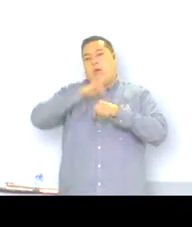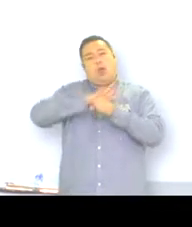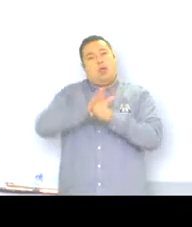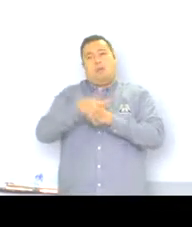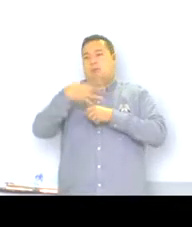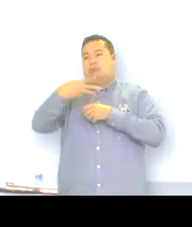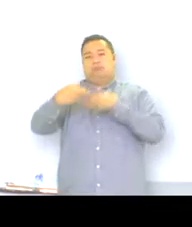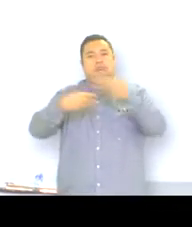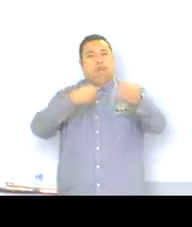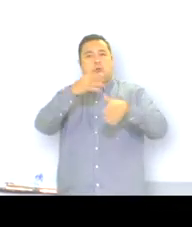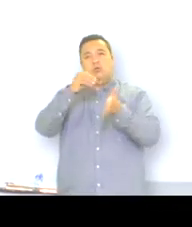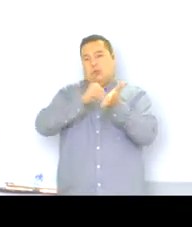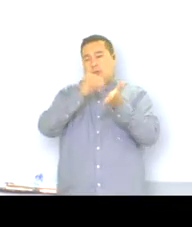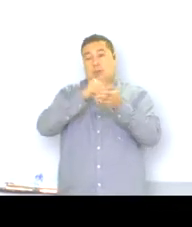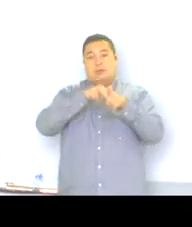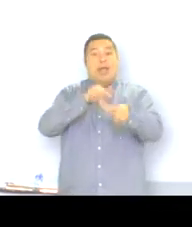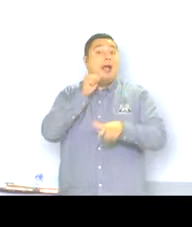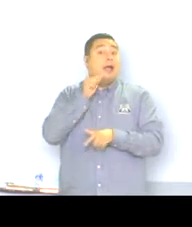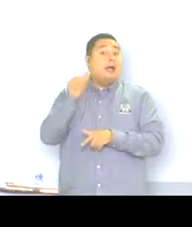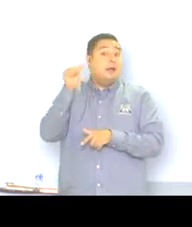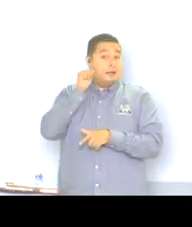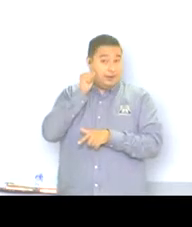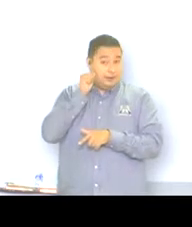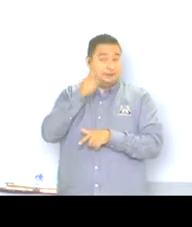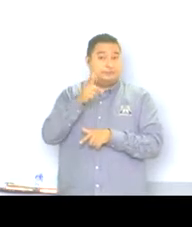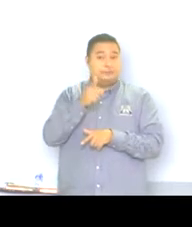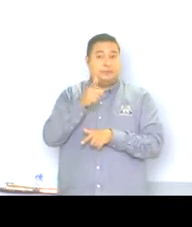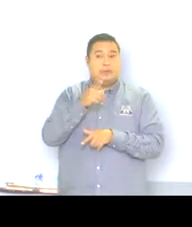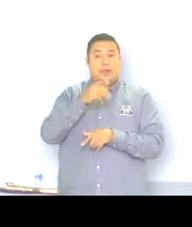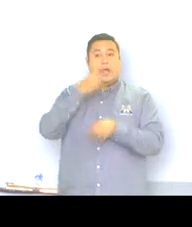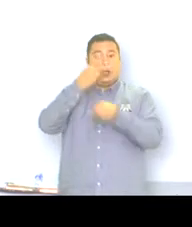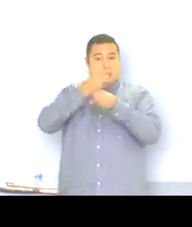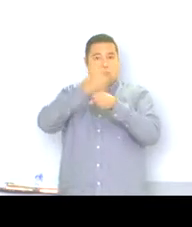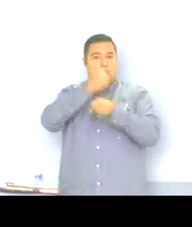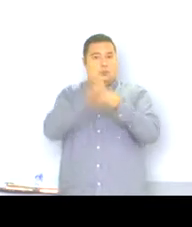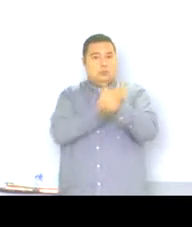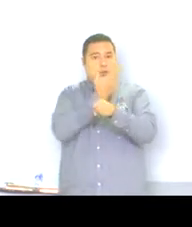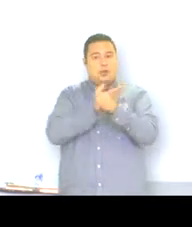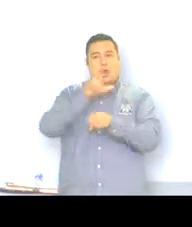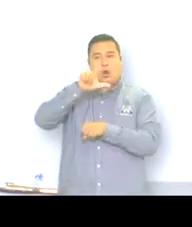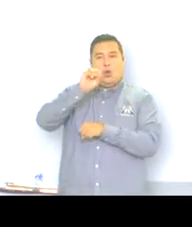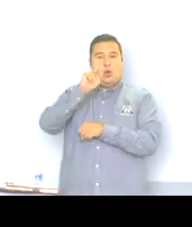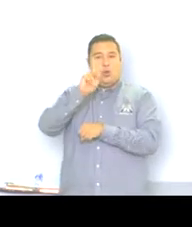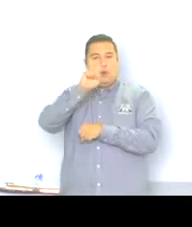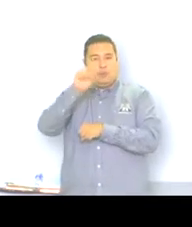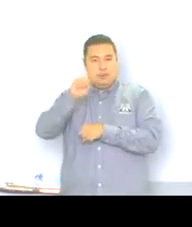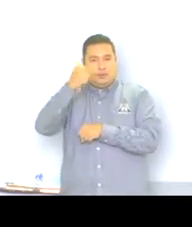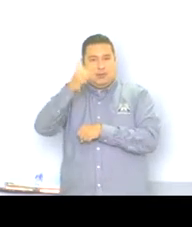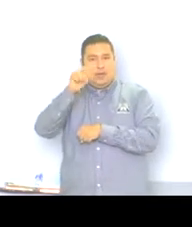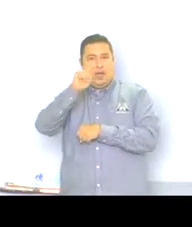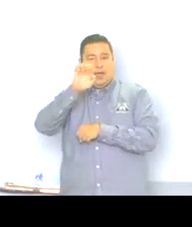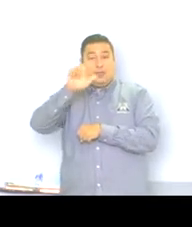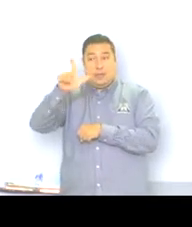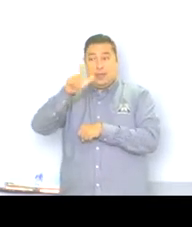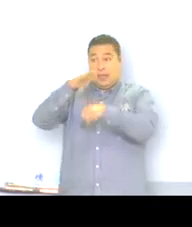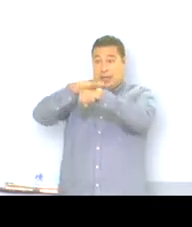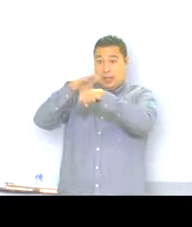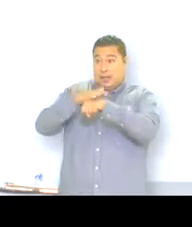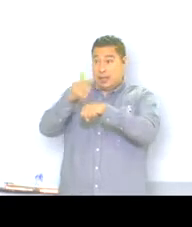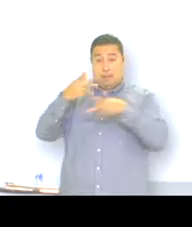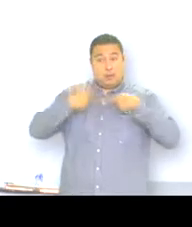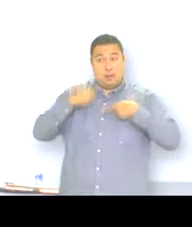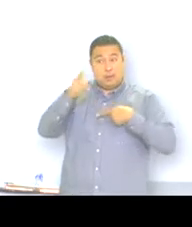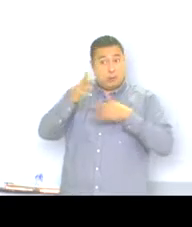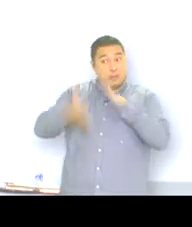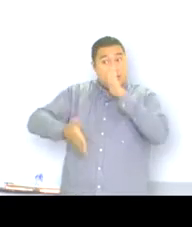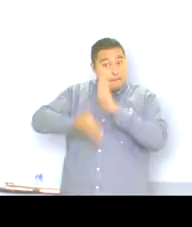dando. Ayer hacía un llamado el subsecretario López-Gatell a todos aquellos que están yendo a lugares